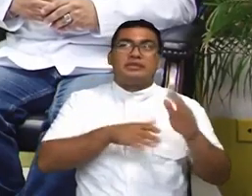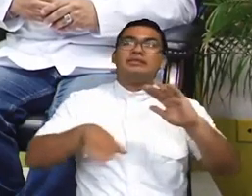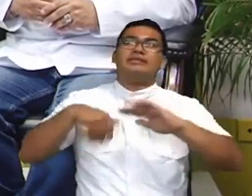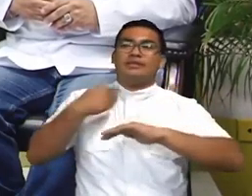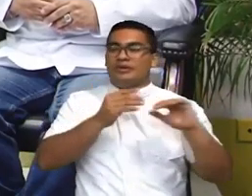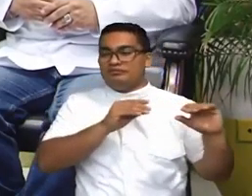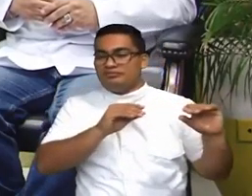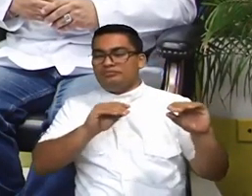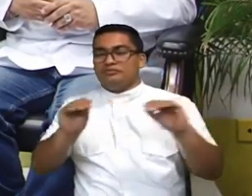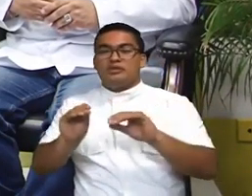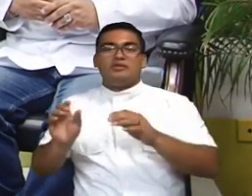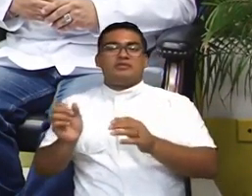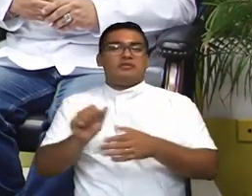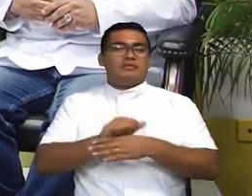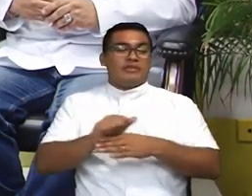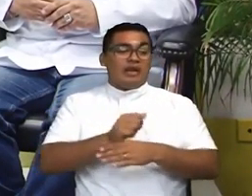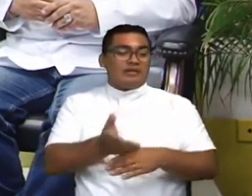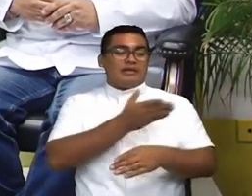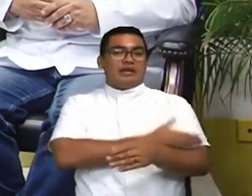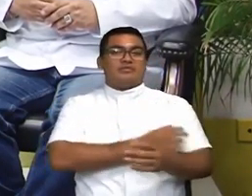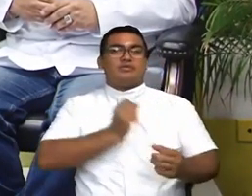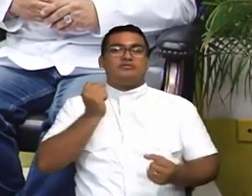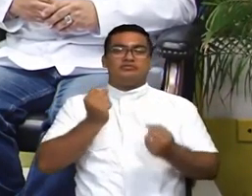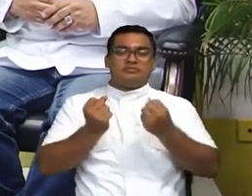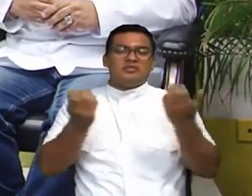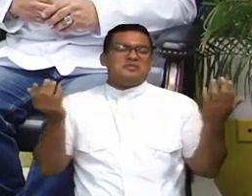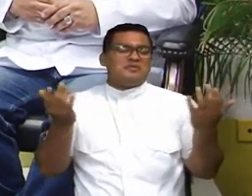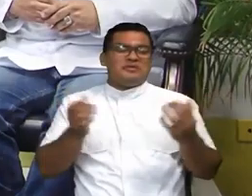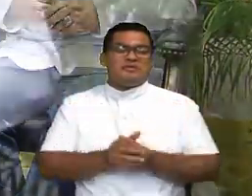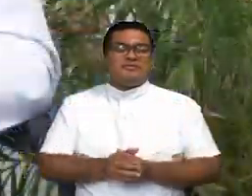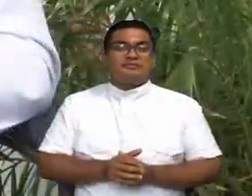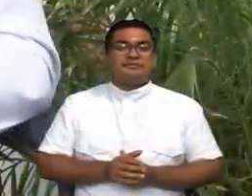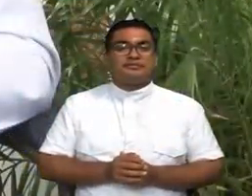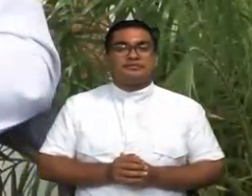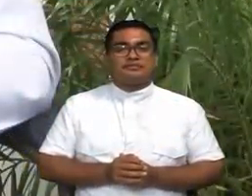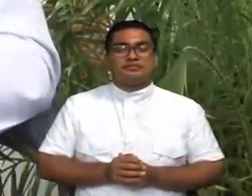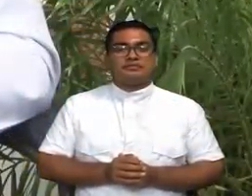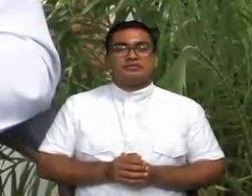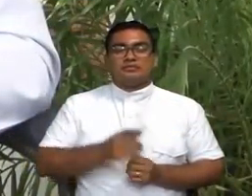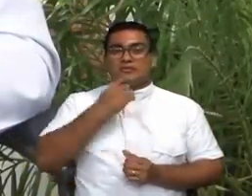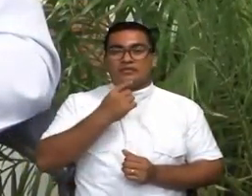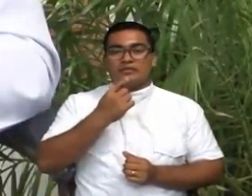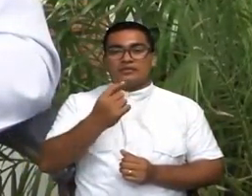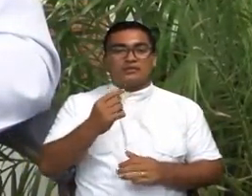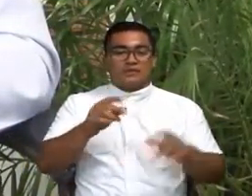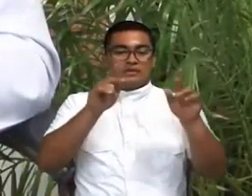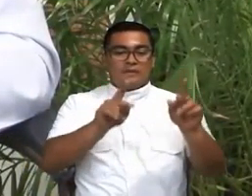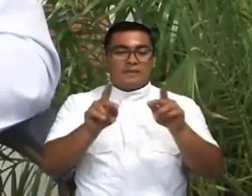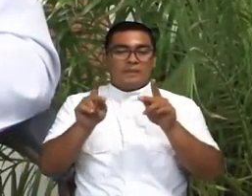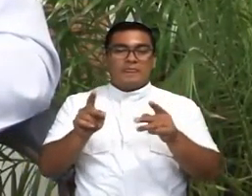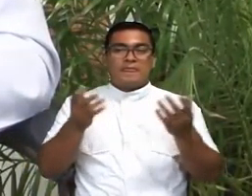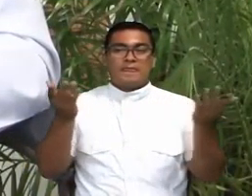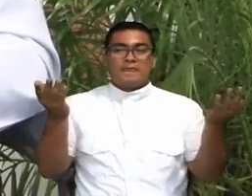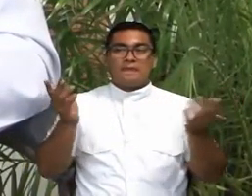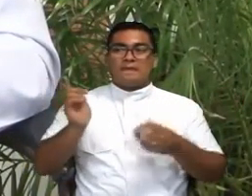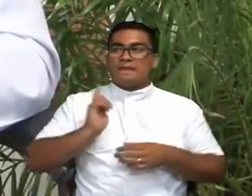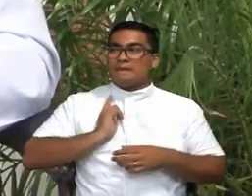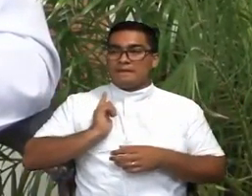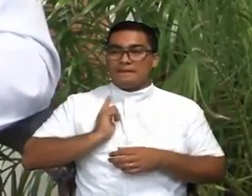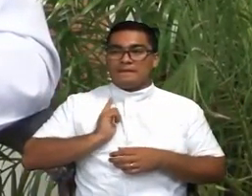hacer algún ejercicio antes de eso? Sí, bueno, si realmente ellos tienen